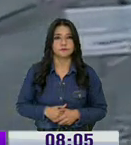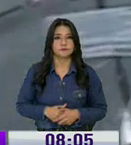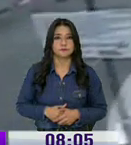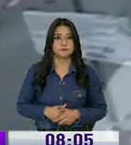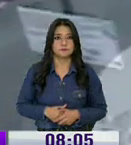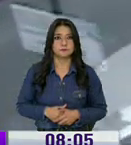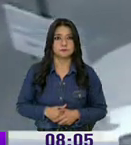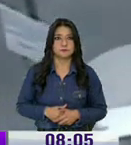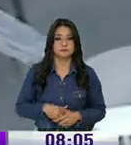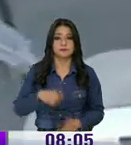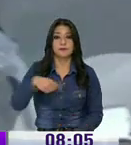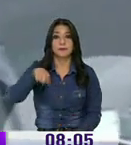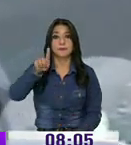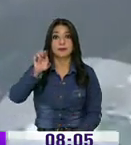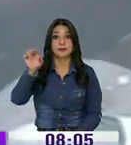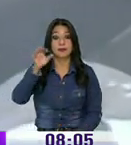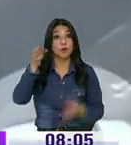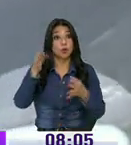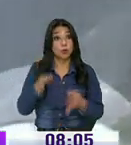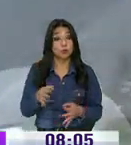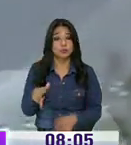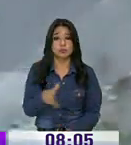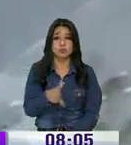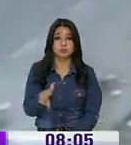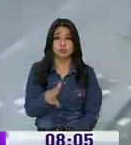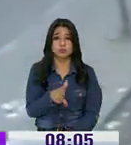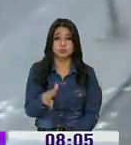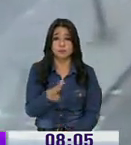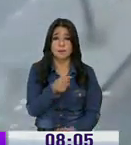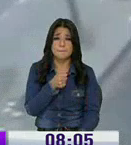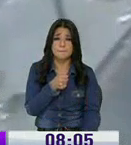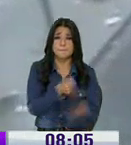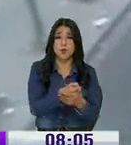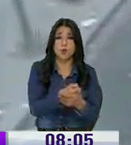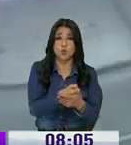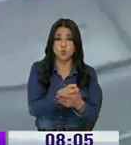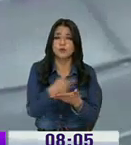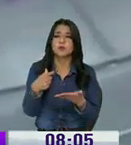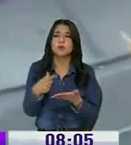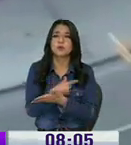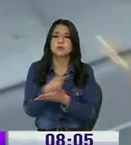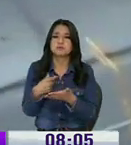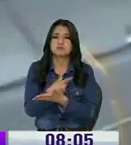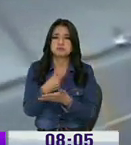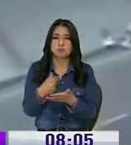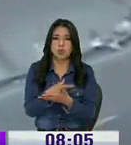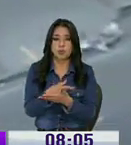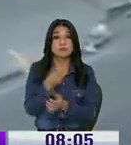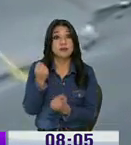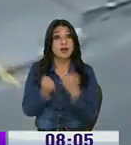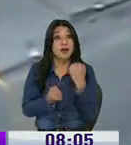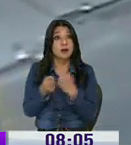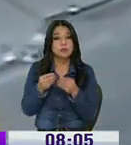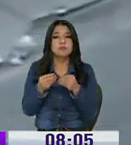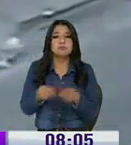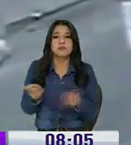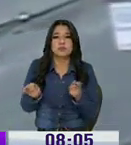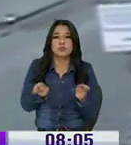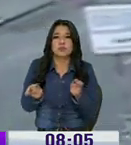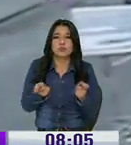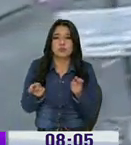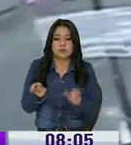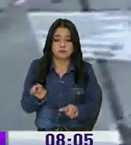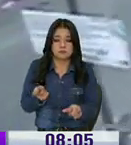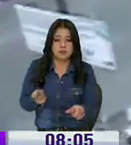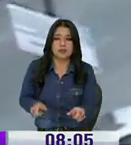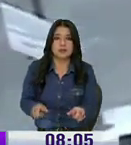Amanecían este 1 de enero y sobre la avenida Abdón Calderón, en el Guasmo Sur, un auto perdió pista, trepó el